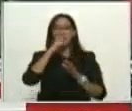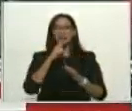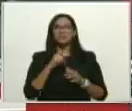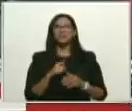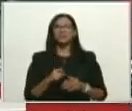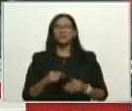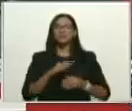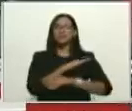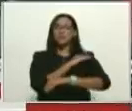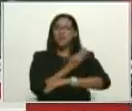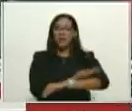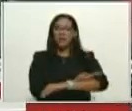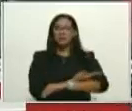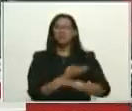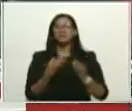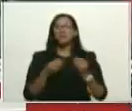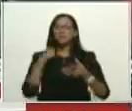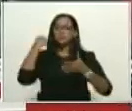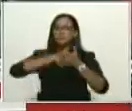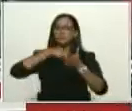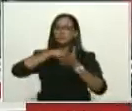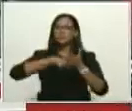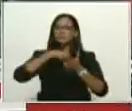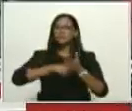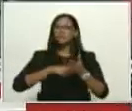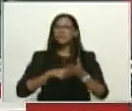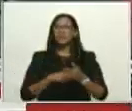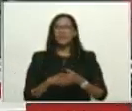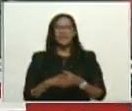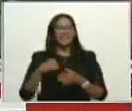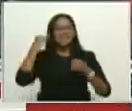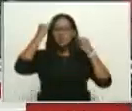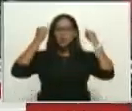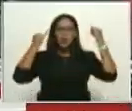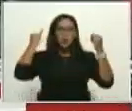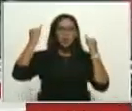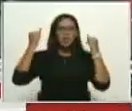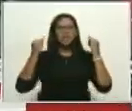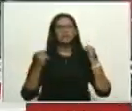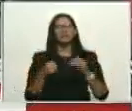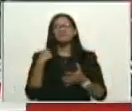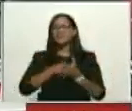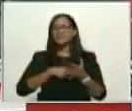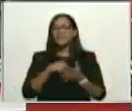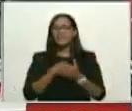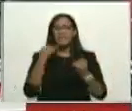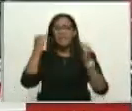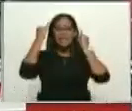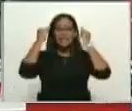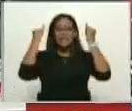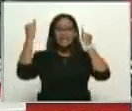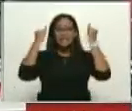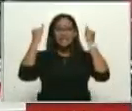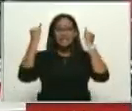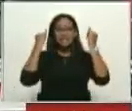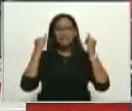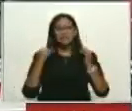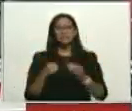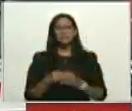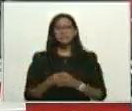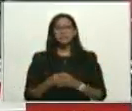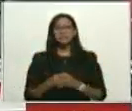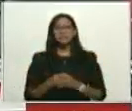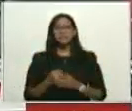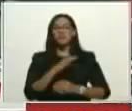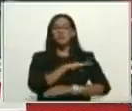intensos de mucha batalla ideológica, batalla de ideas, de una